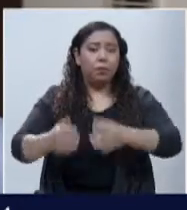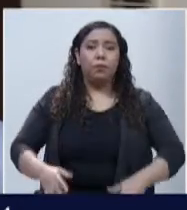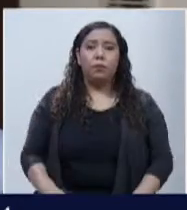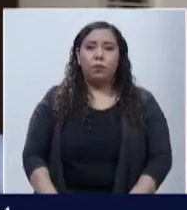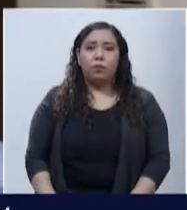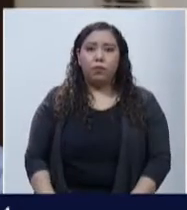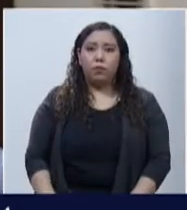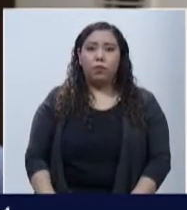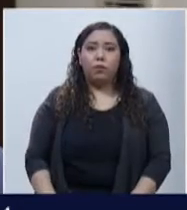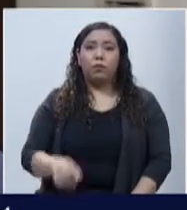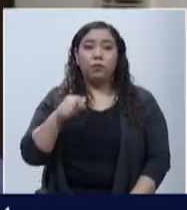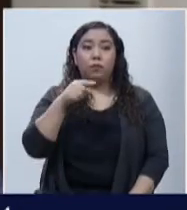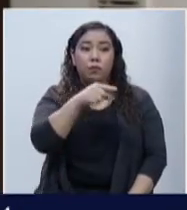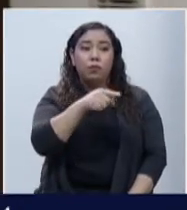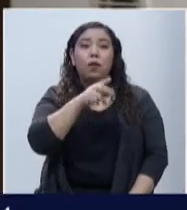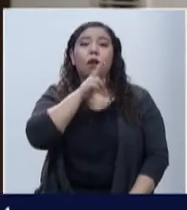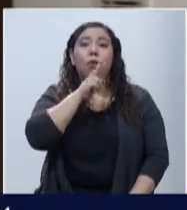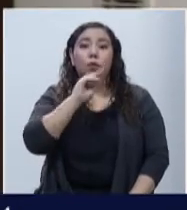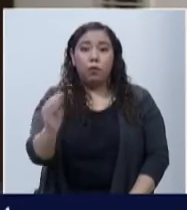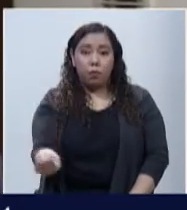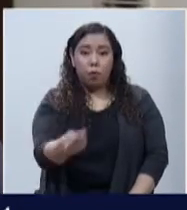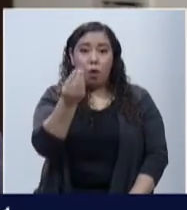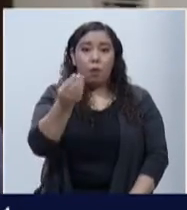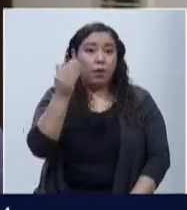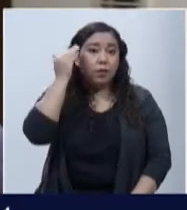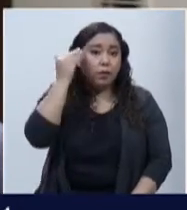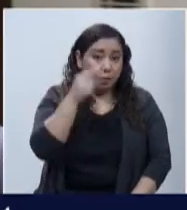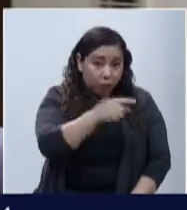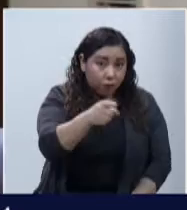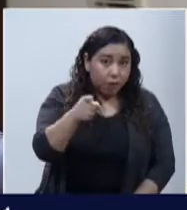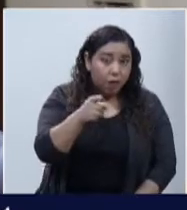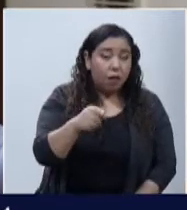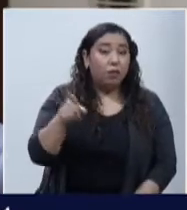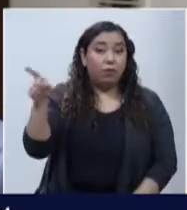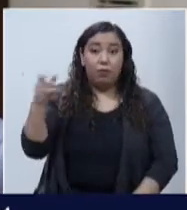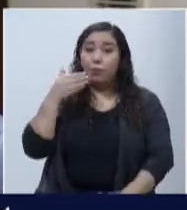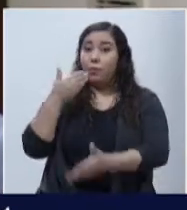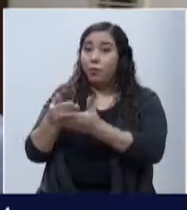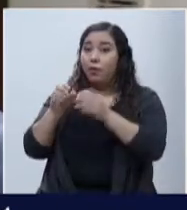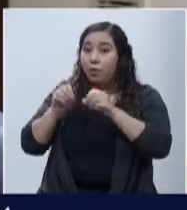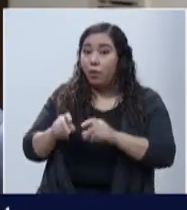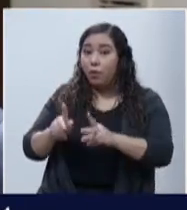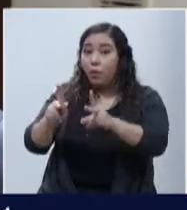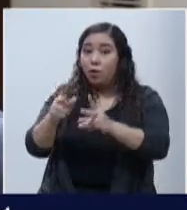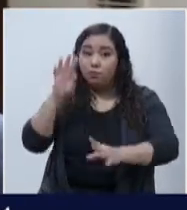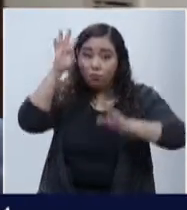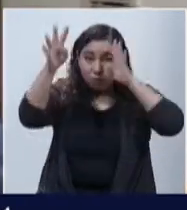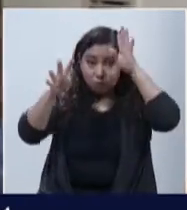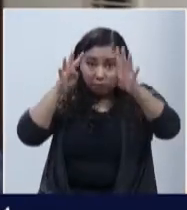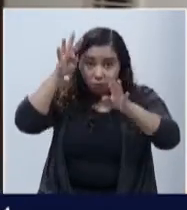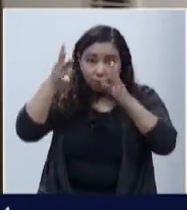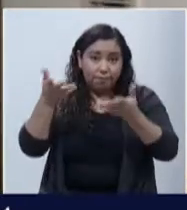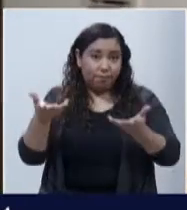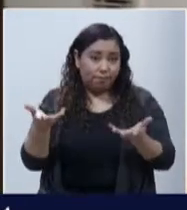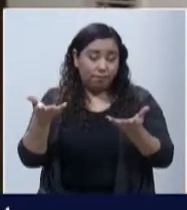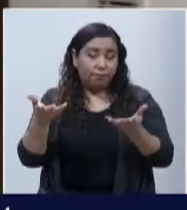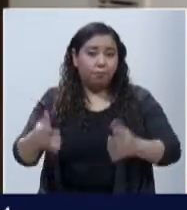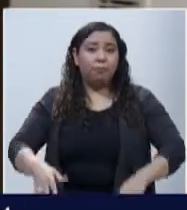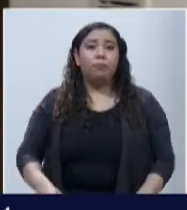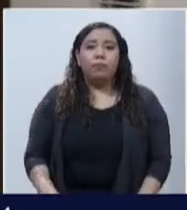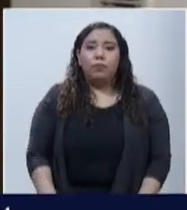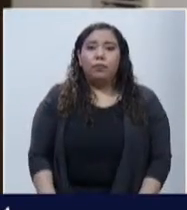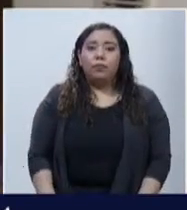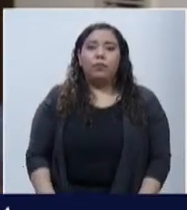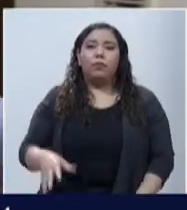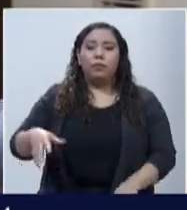juventud de honduras sepa que esta alianza con israel nos va a traer muchas oportunidades en el campo de la innovación en el campo también